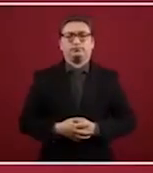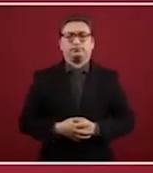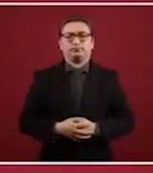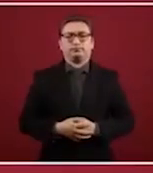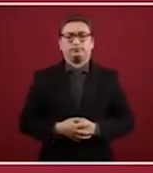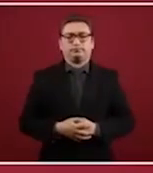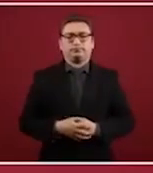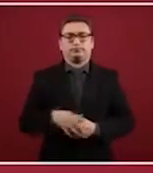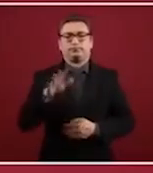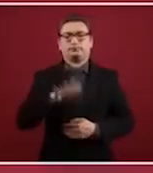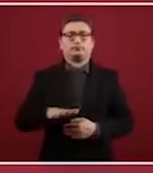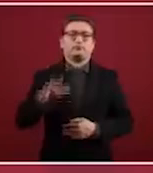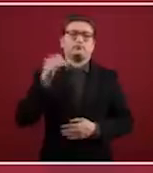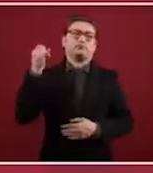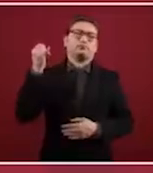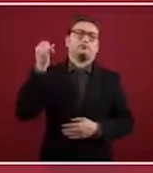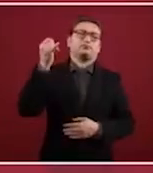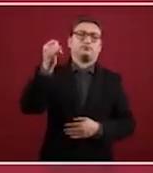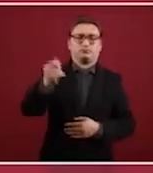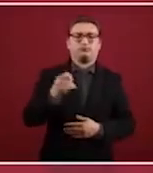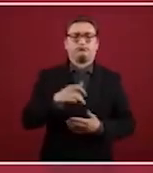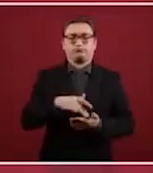a la zona más apartada,